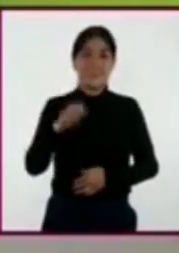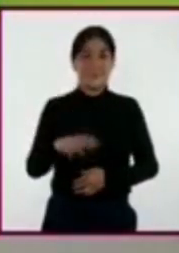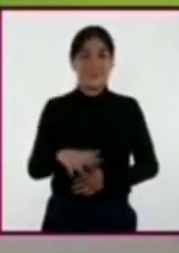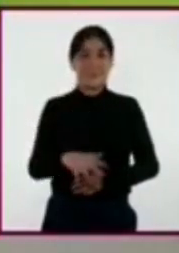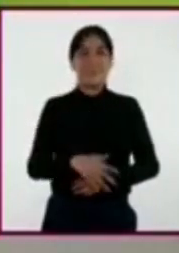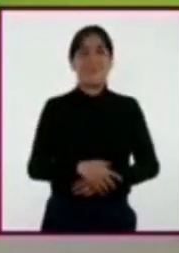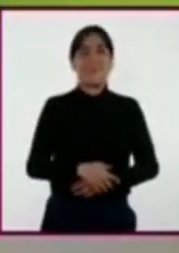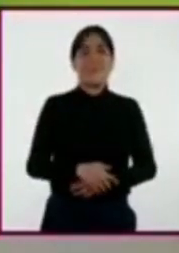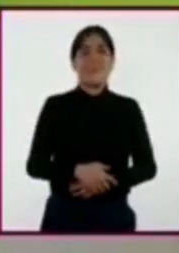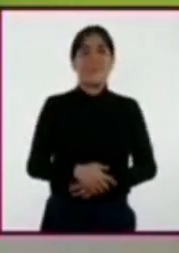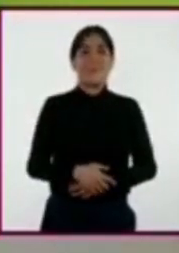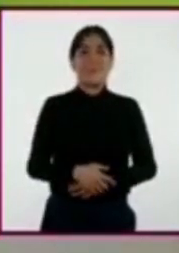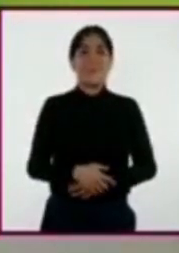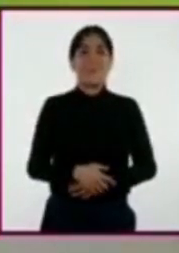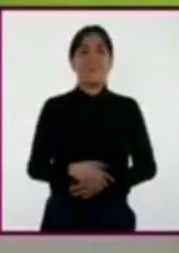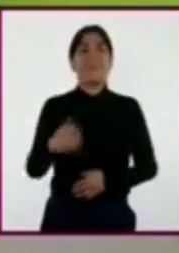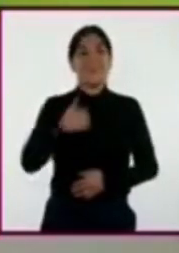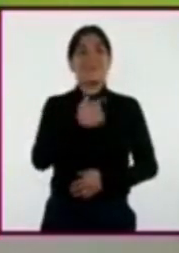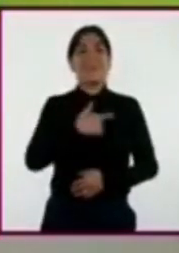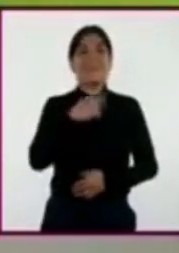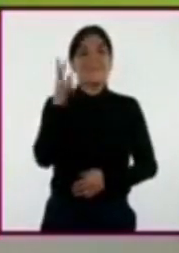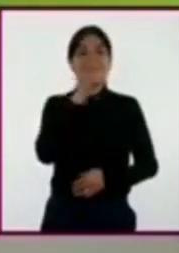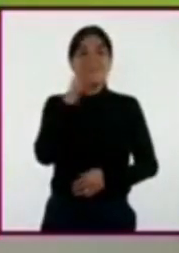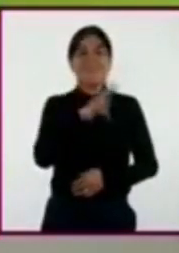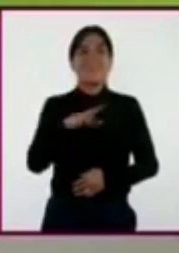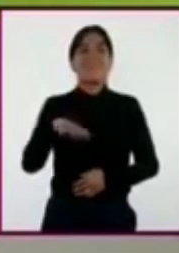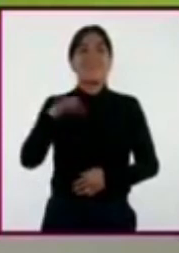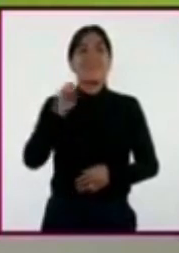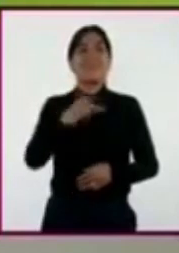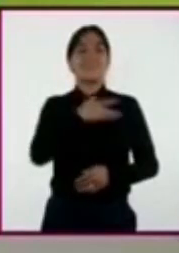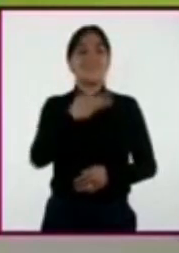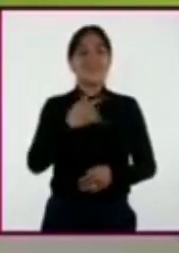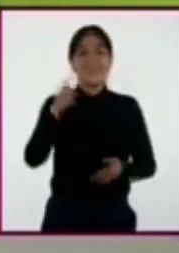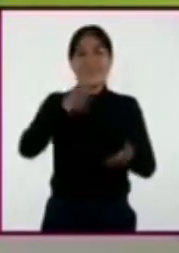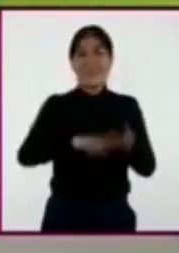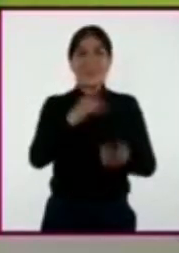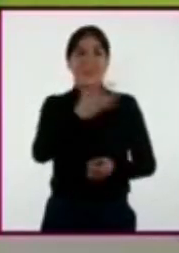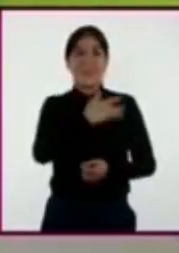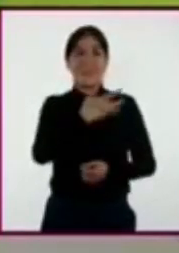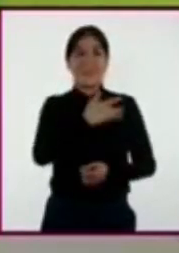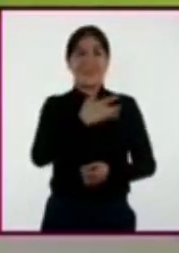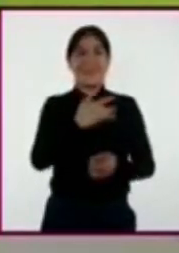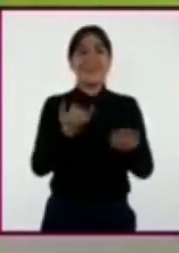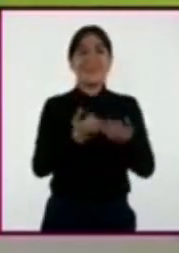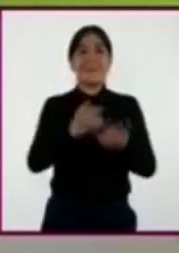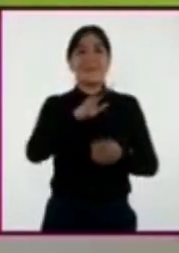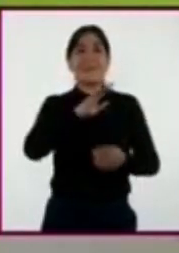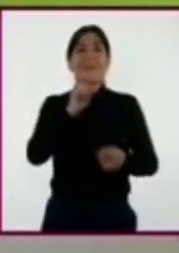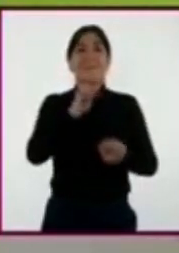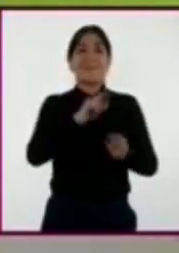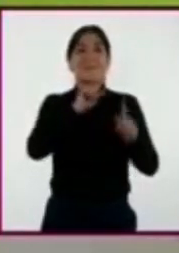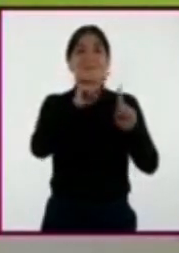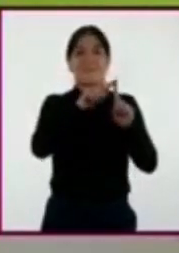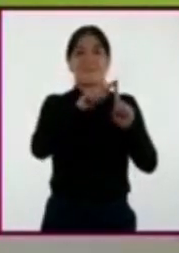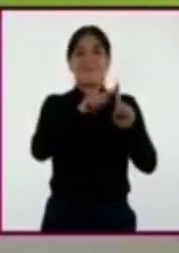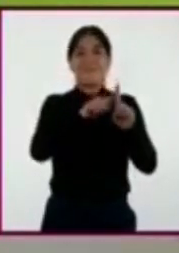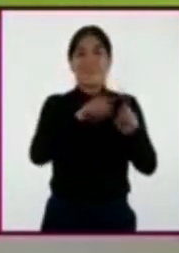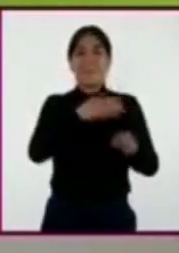Exhalamos. Me agrada mucho cuando respiramos porque siento como mi corazón empieza a bajar su frecuencia